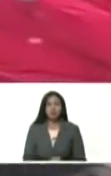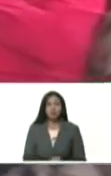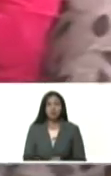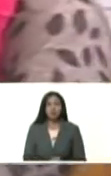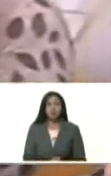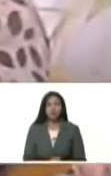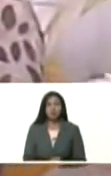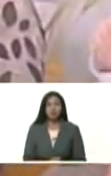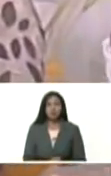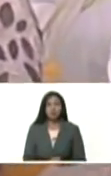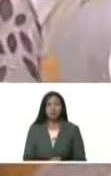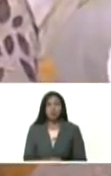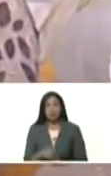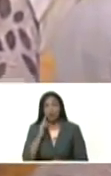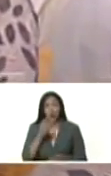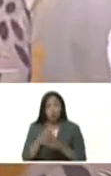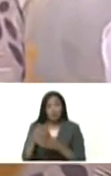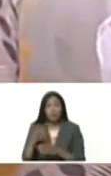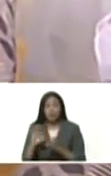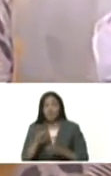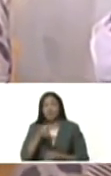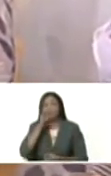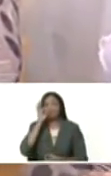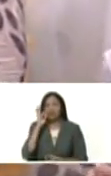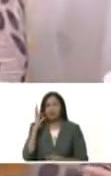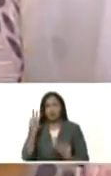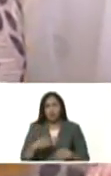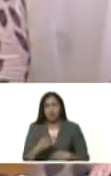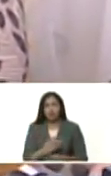Ahí compartir este café, correcto.